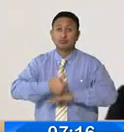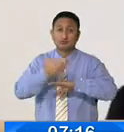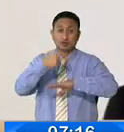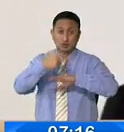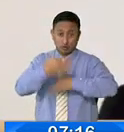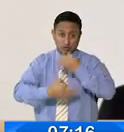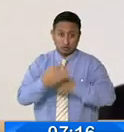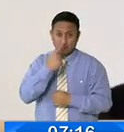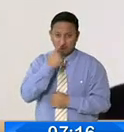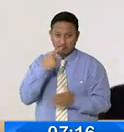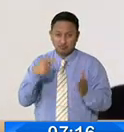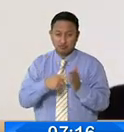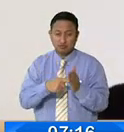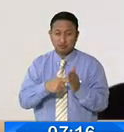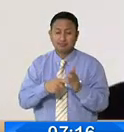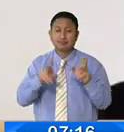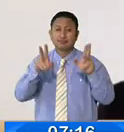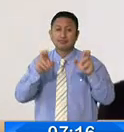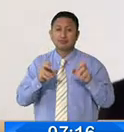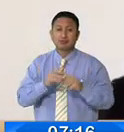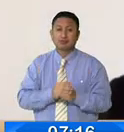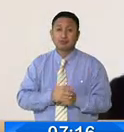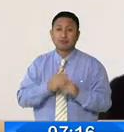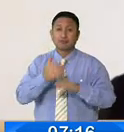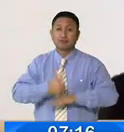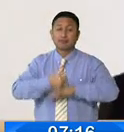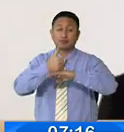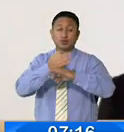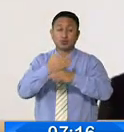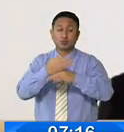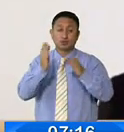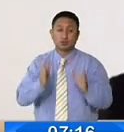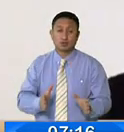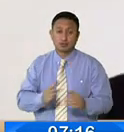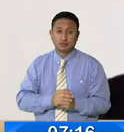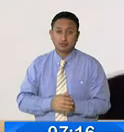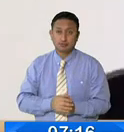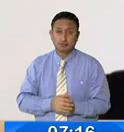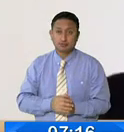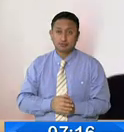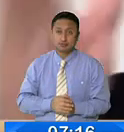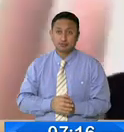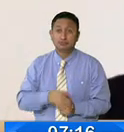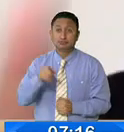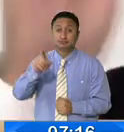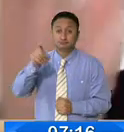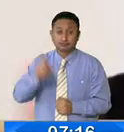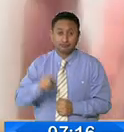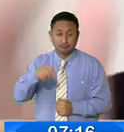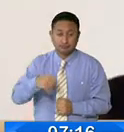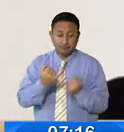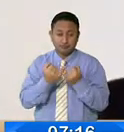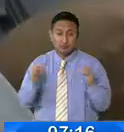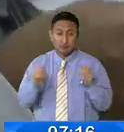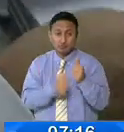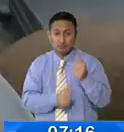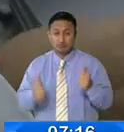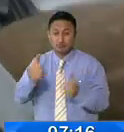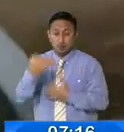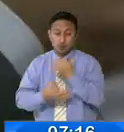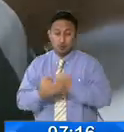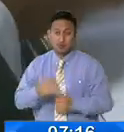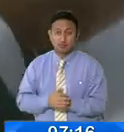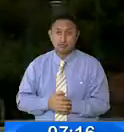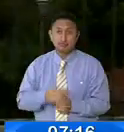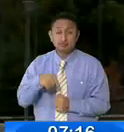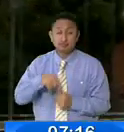casos penales que involucran a altos funcionarios con fuero de Corte Nacional, debe ser independiente. Son algunas de las